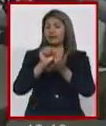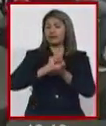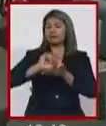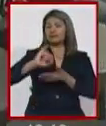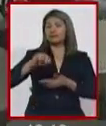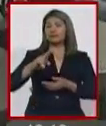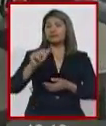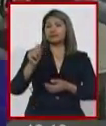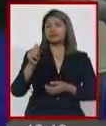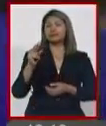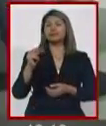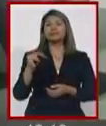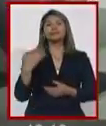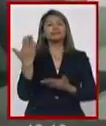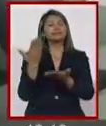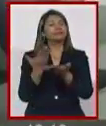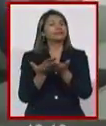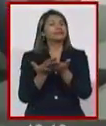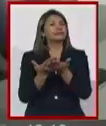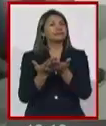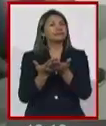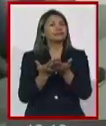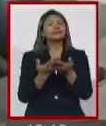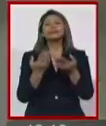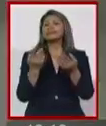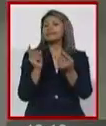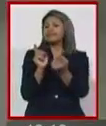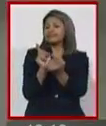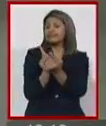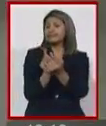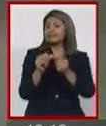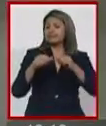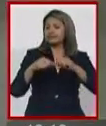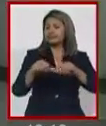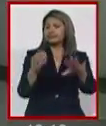Juan de Dios, algunos llegan hasta consulta externa y esta permanece cerrada.